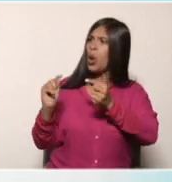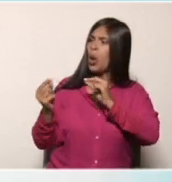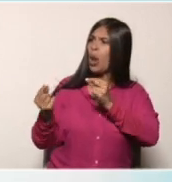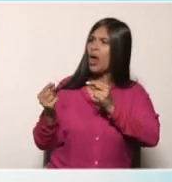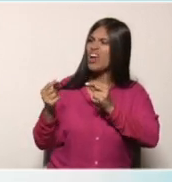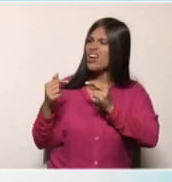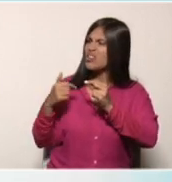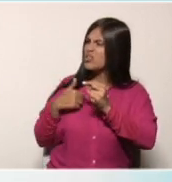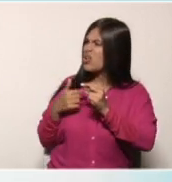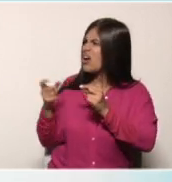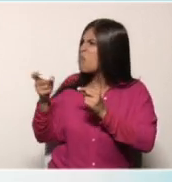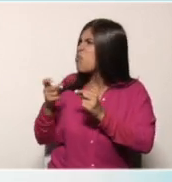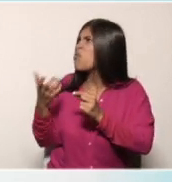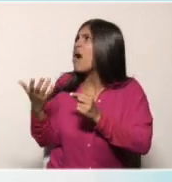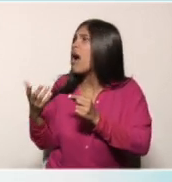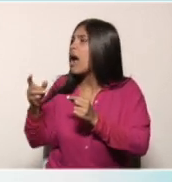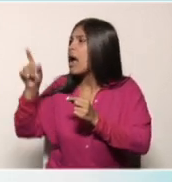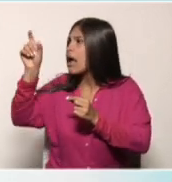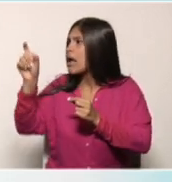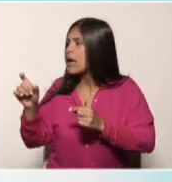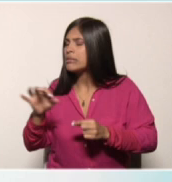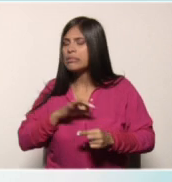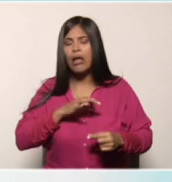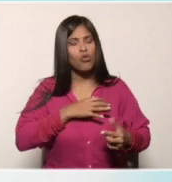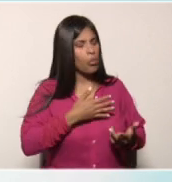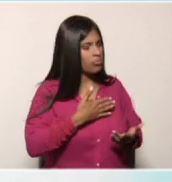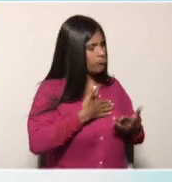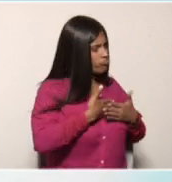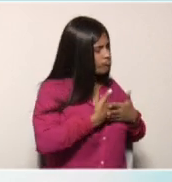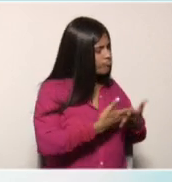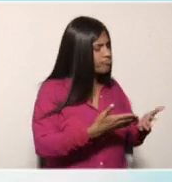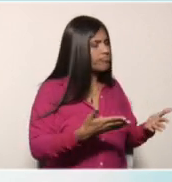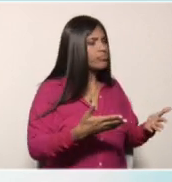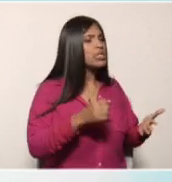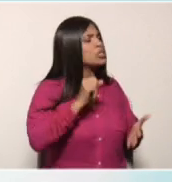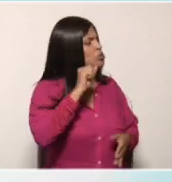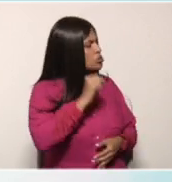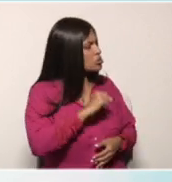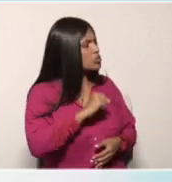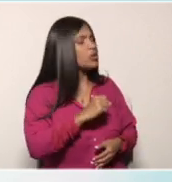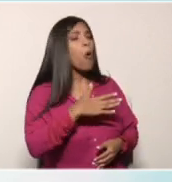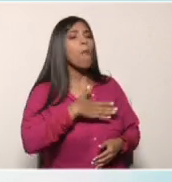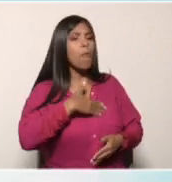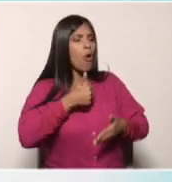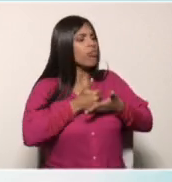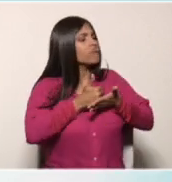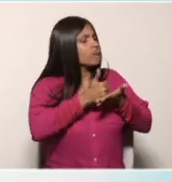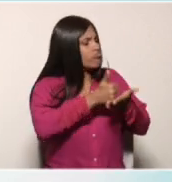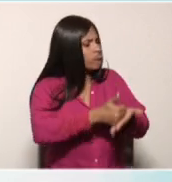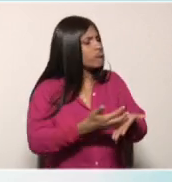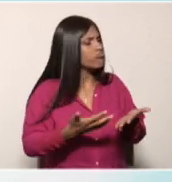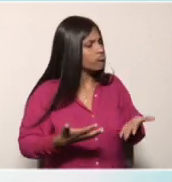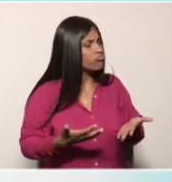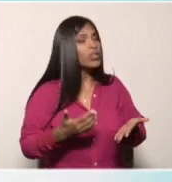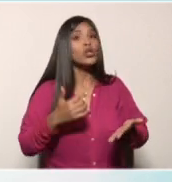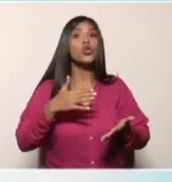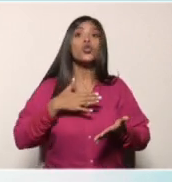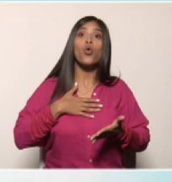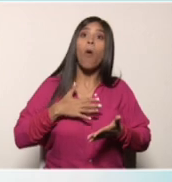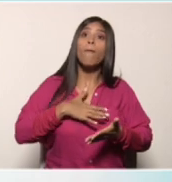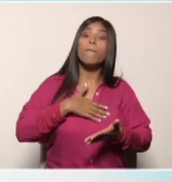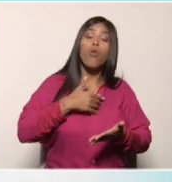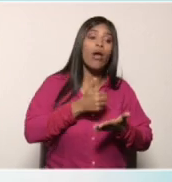lo que buscaban. El señor muy amablemente les dijo que sí les podía ayudar, que las llevaría al